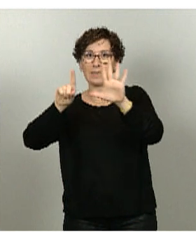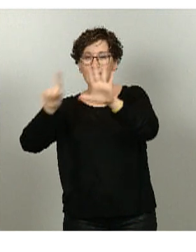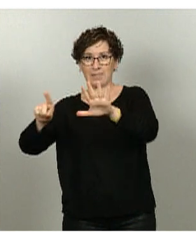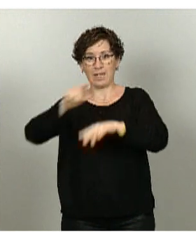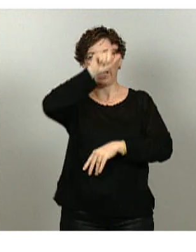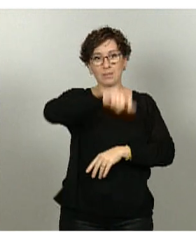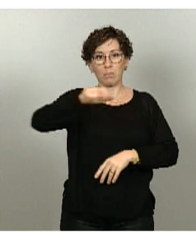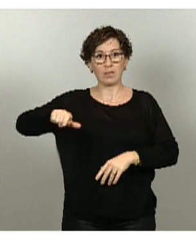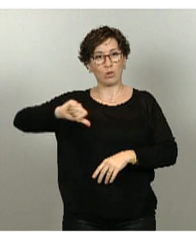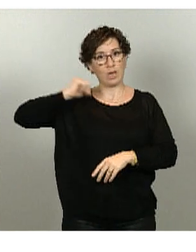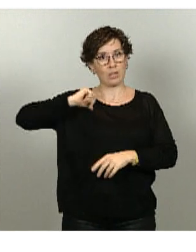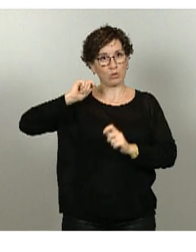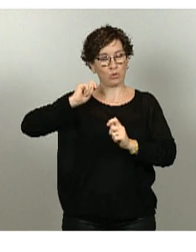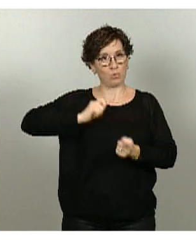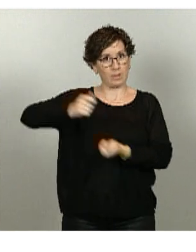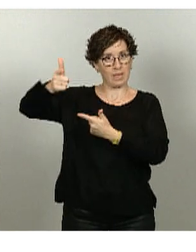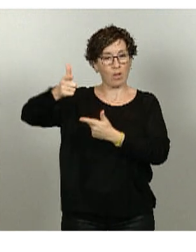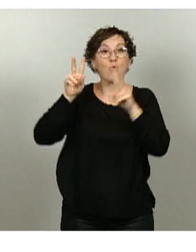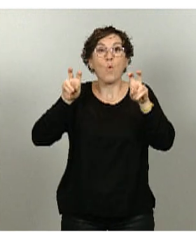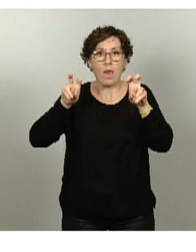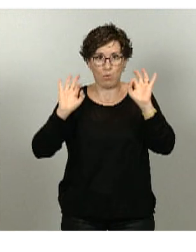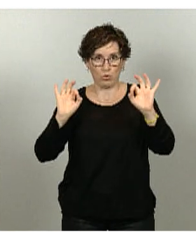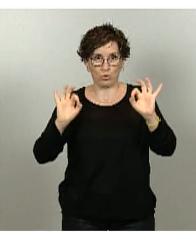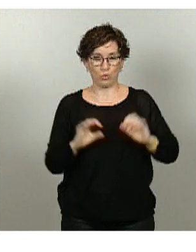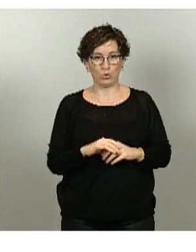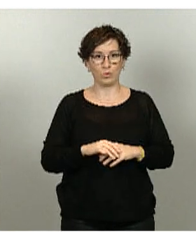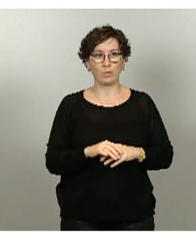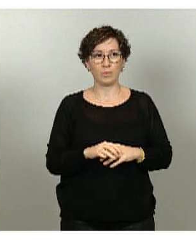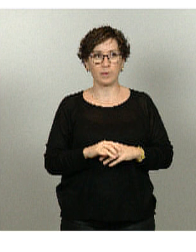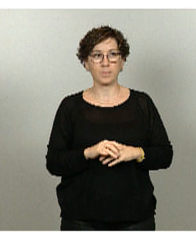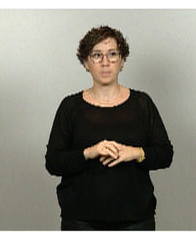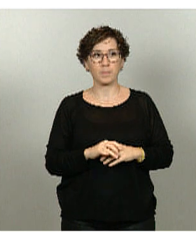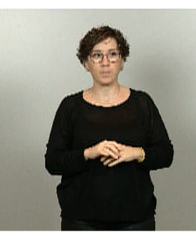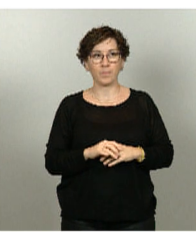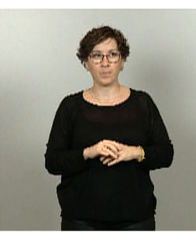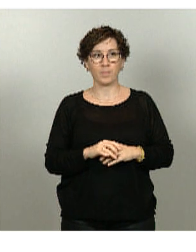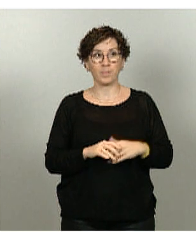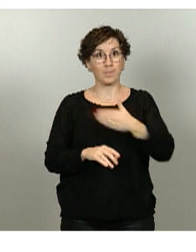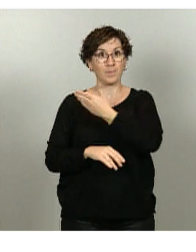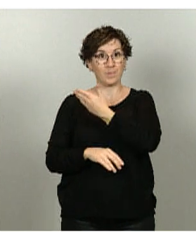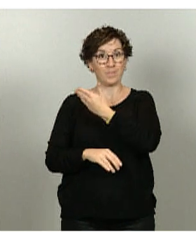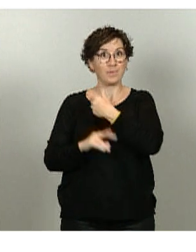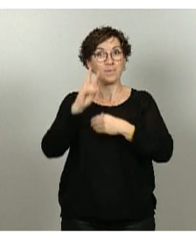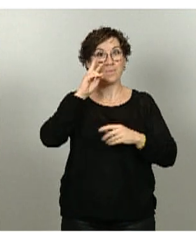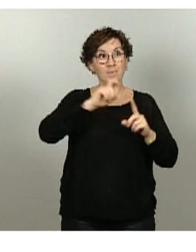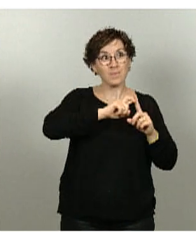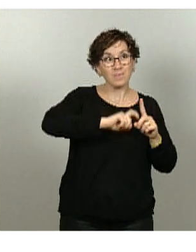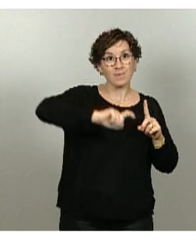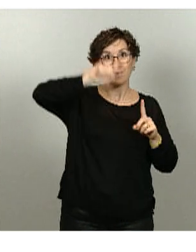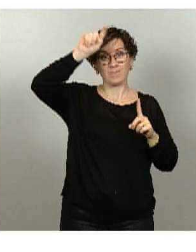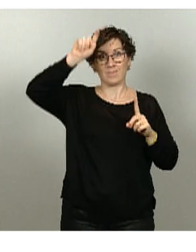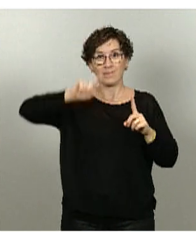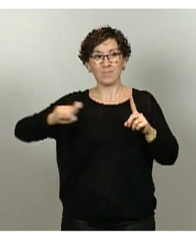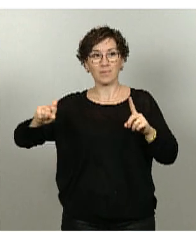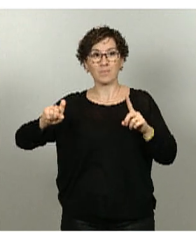hospitalizados, nuevos hospitalizados, y como ven en la gráfica en la que se ha hecho un zoom, una ampliación de la última